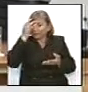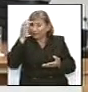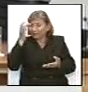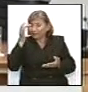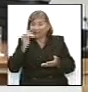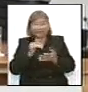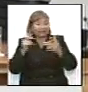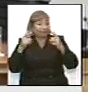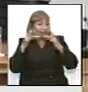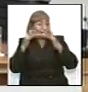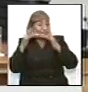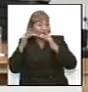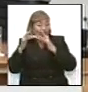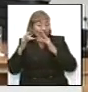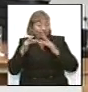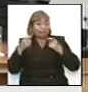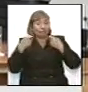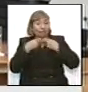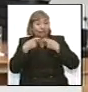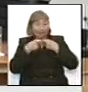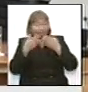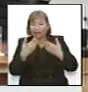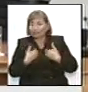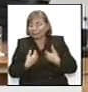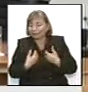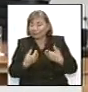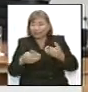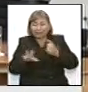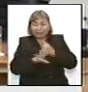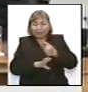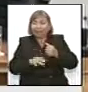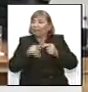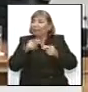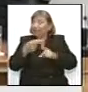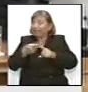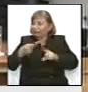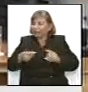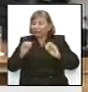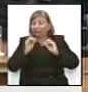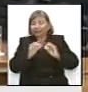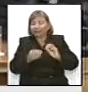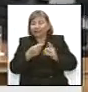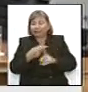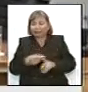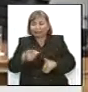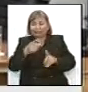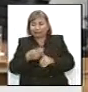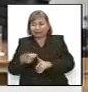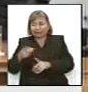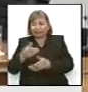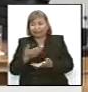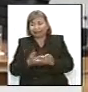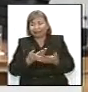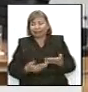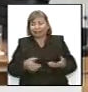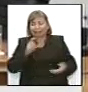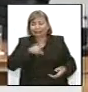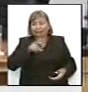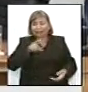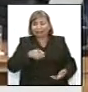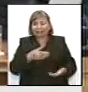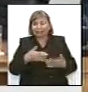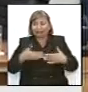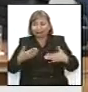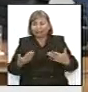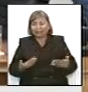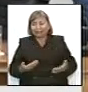inteligentes, interconectados, donde tengamos un centro, una base y desde ahí poder operar en las diferentes emergencias, necesidades y, por